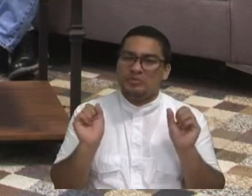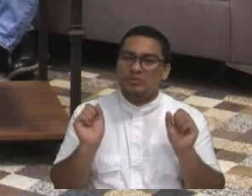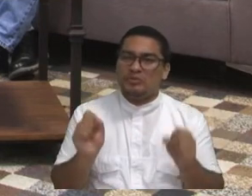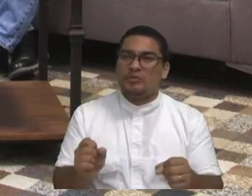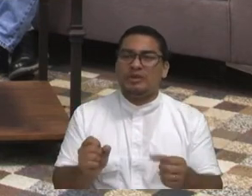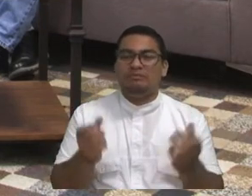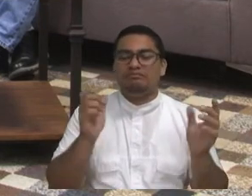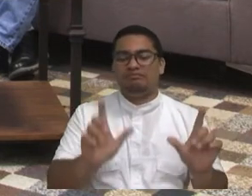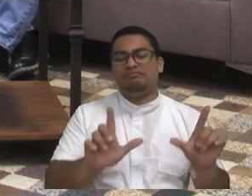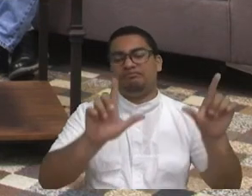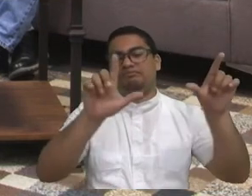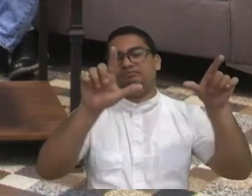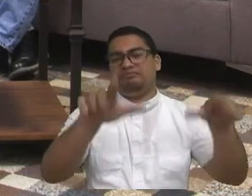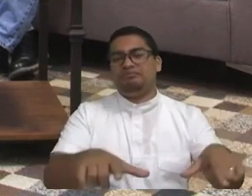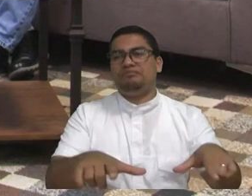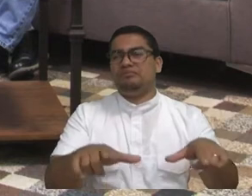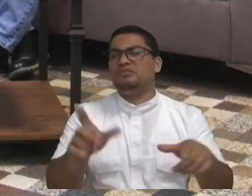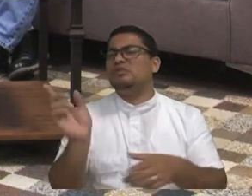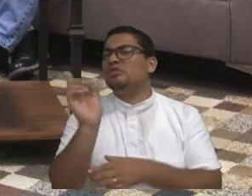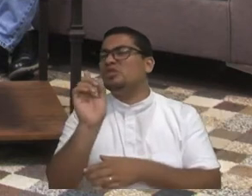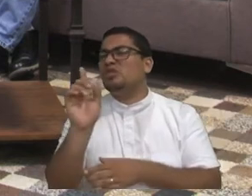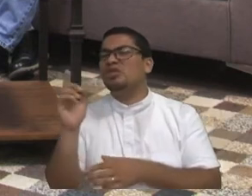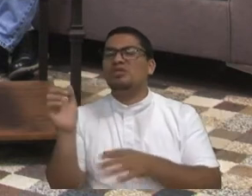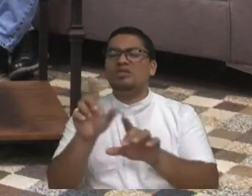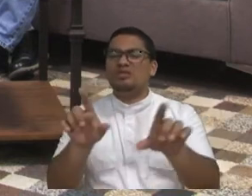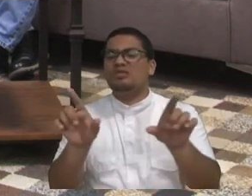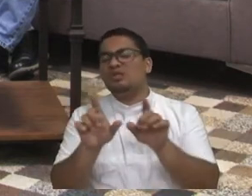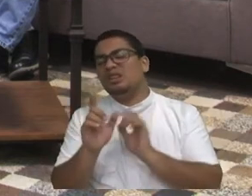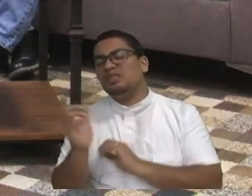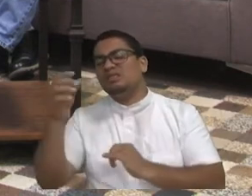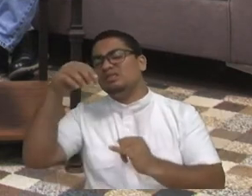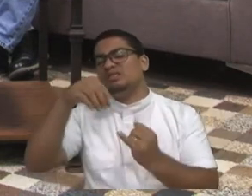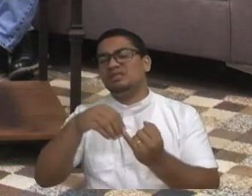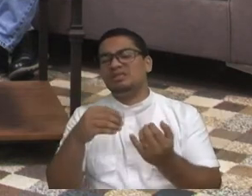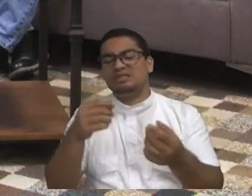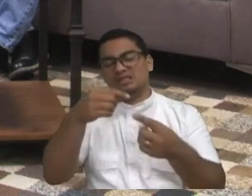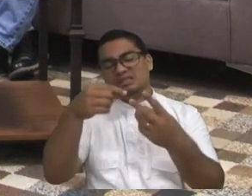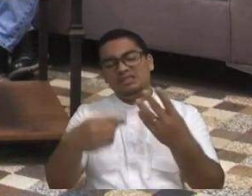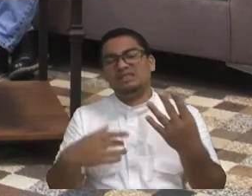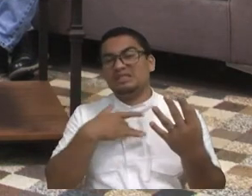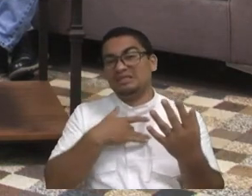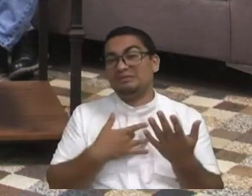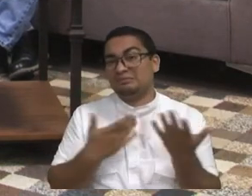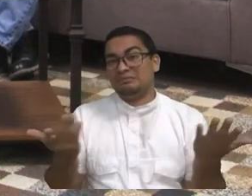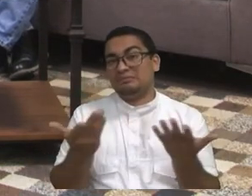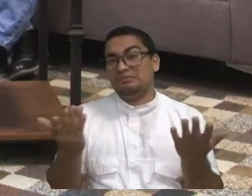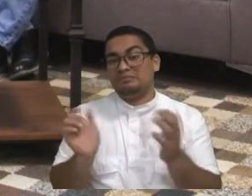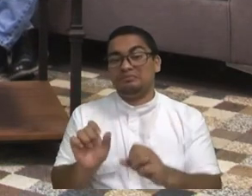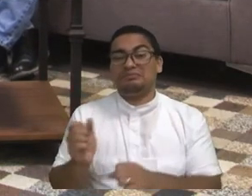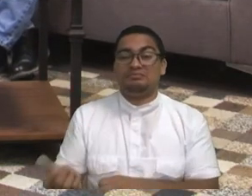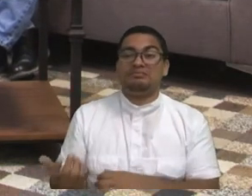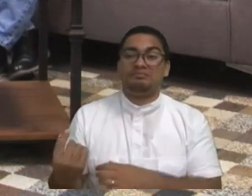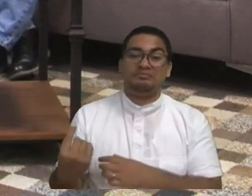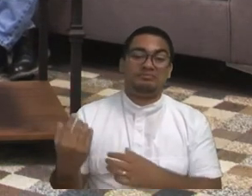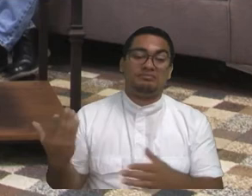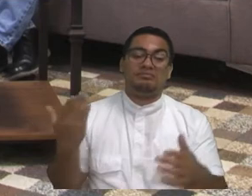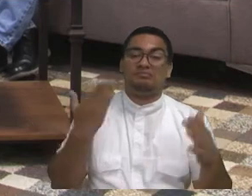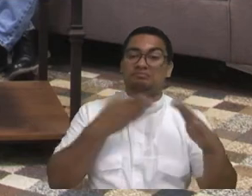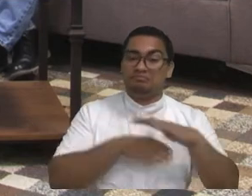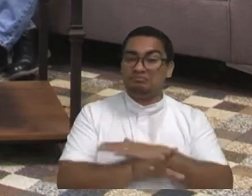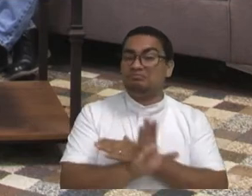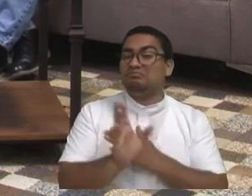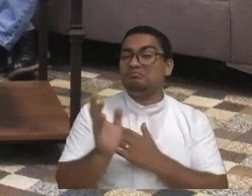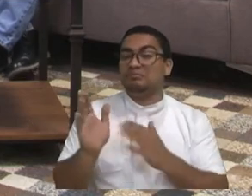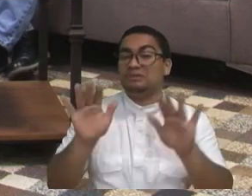matrícula llegan anímate qué requisitos deben cumplir cómo pueden acceder y pues cómo cómo serán atendidos ya